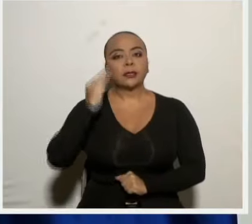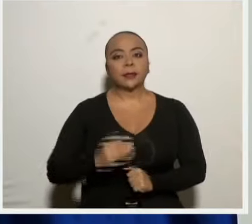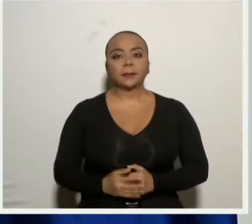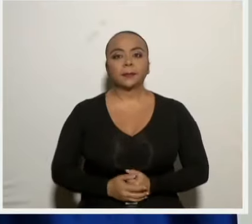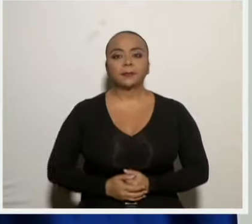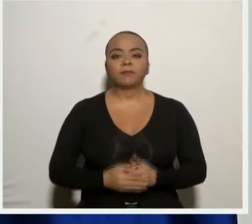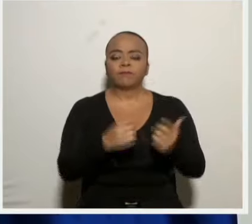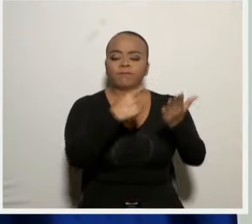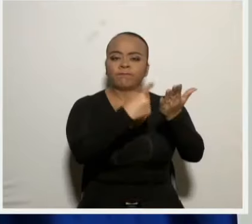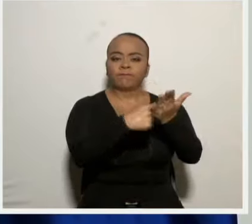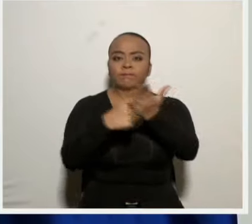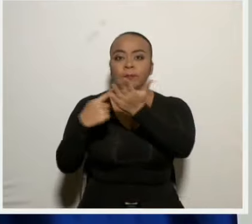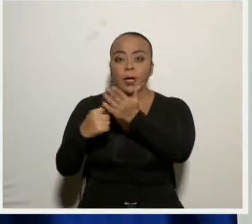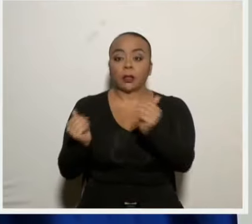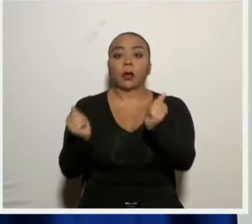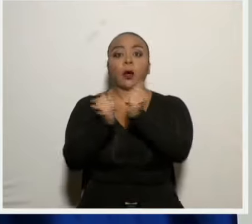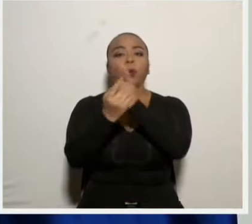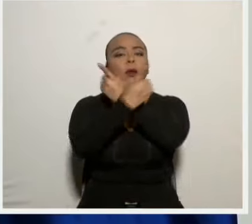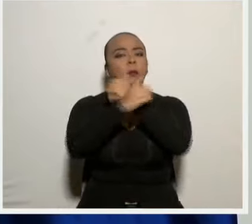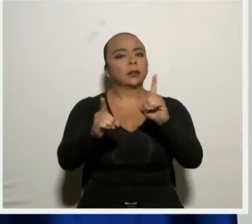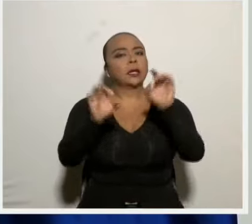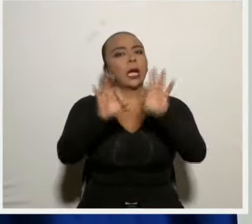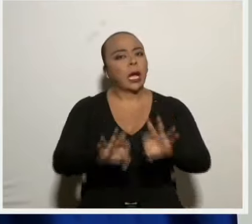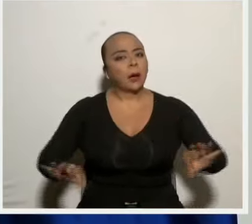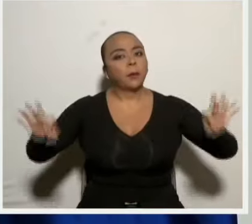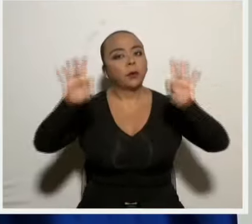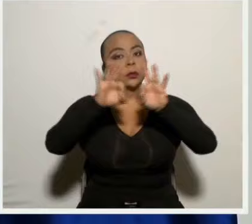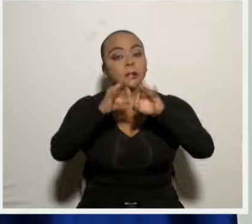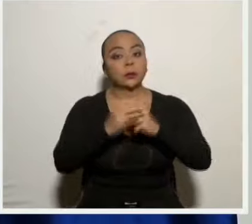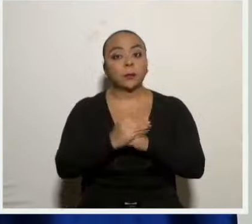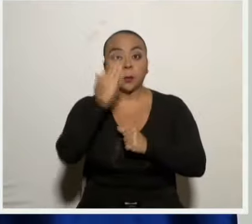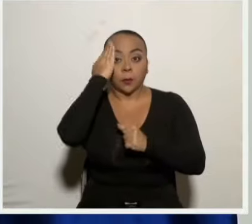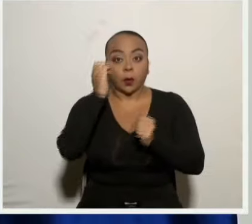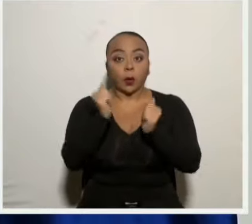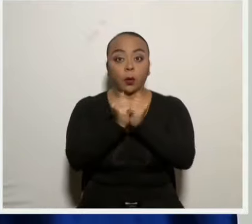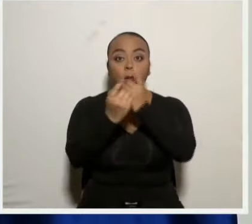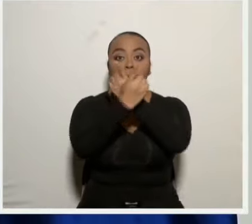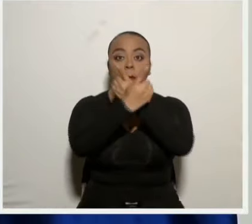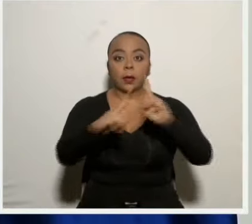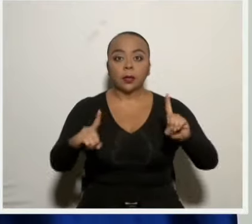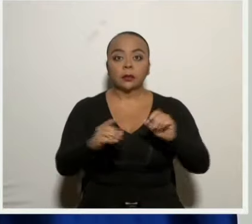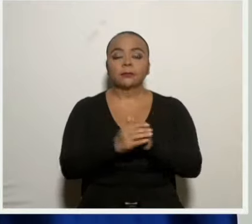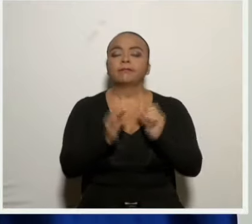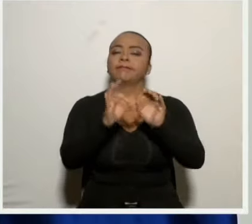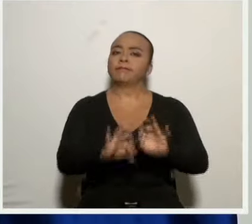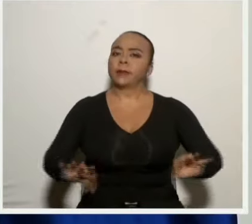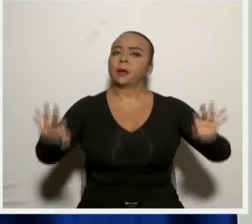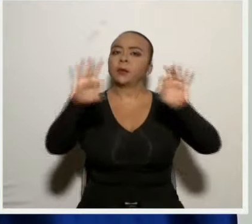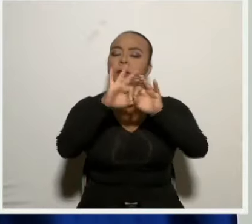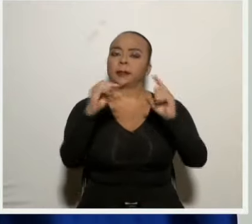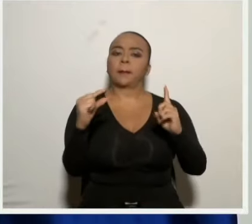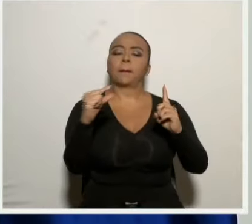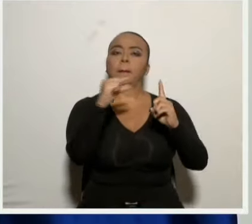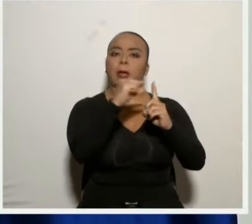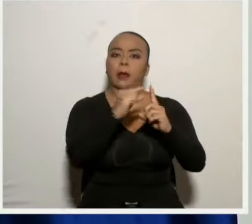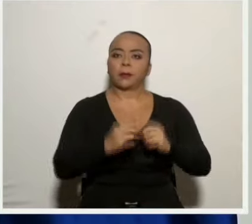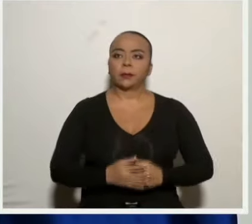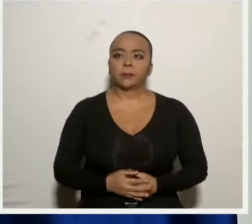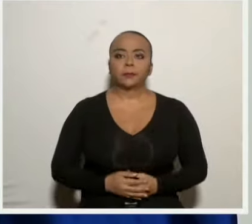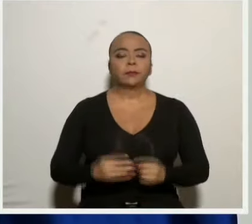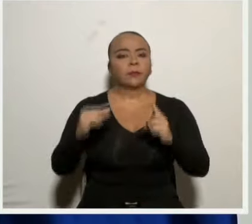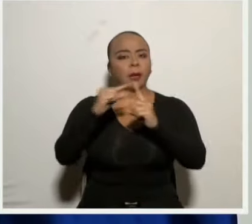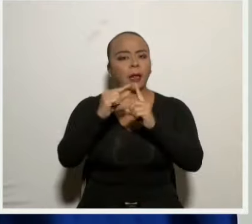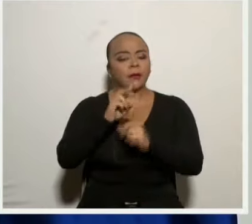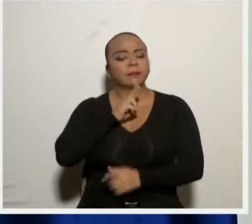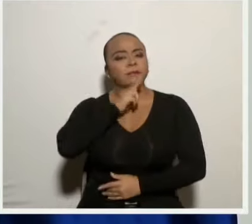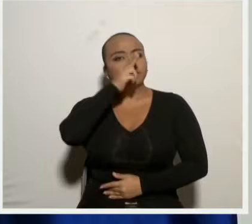Los debates en democracia son importantes, porque en democracia es importante la palabra